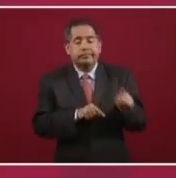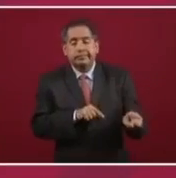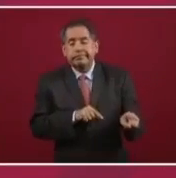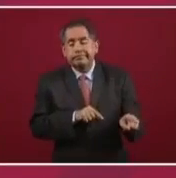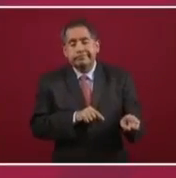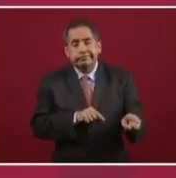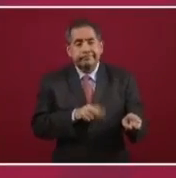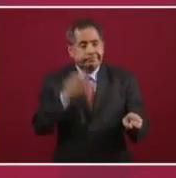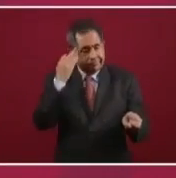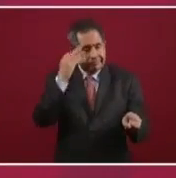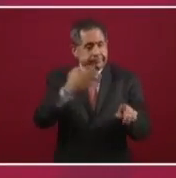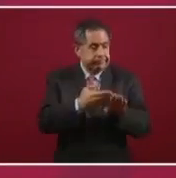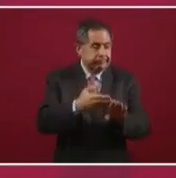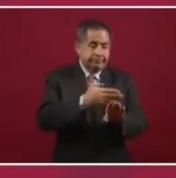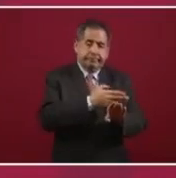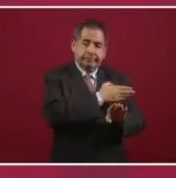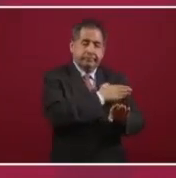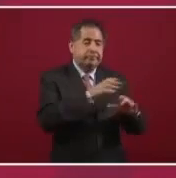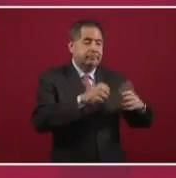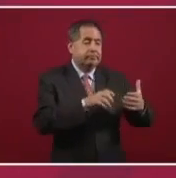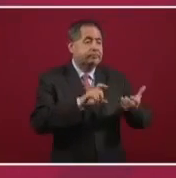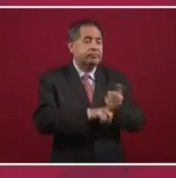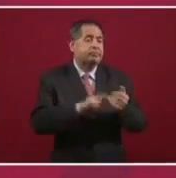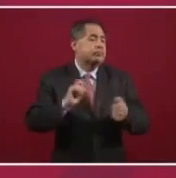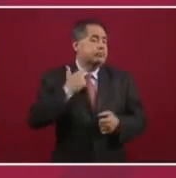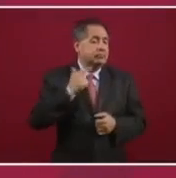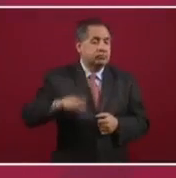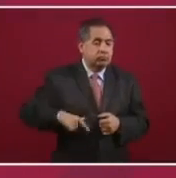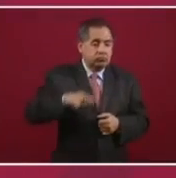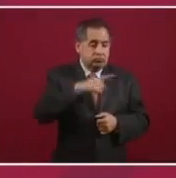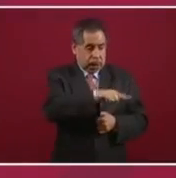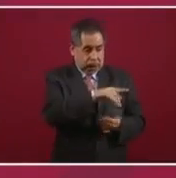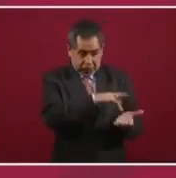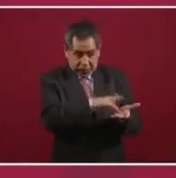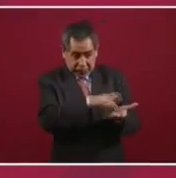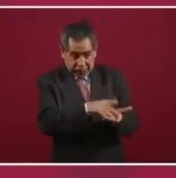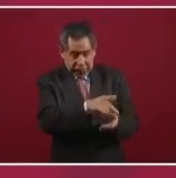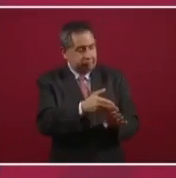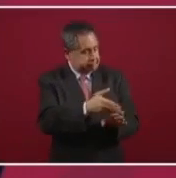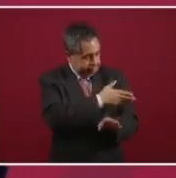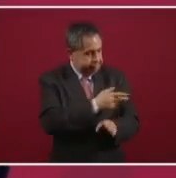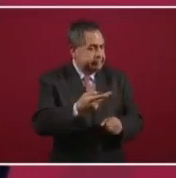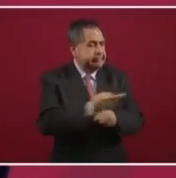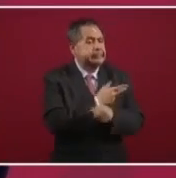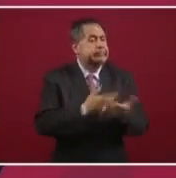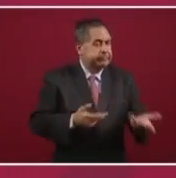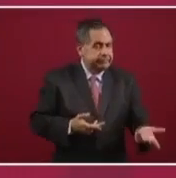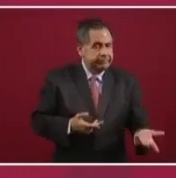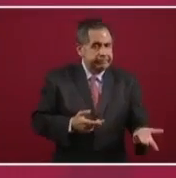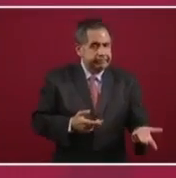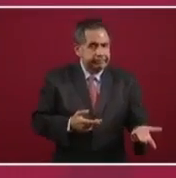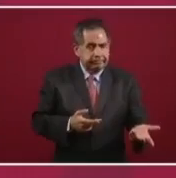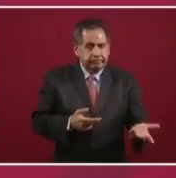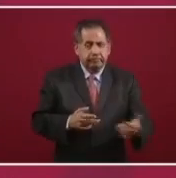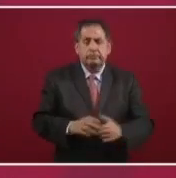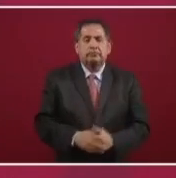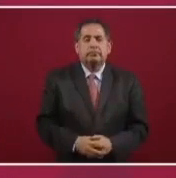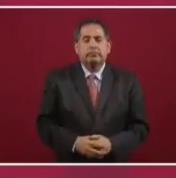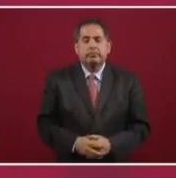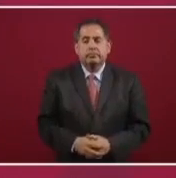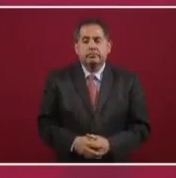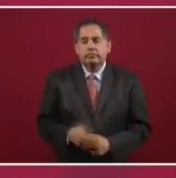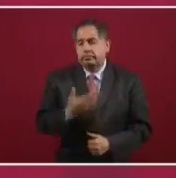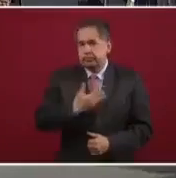en los periodos en que ellos apoyaron a los gobiernos neoliberales. Presidente, tengo